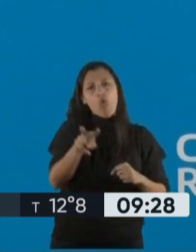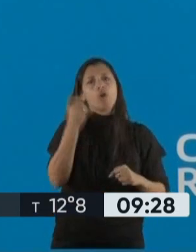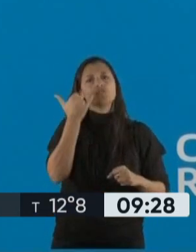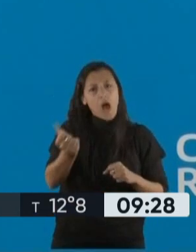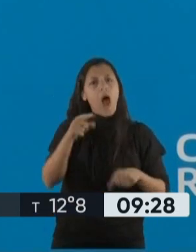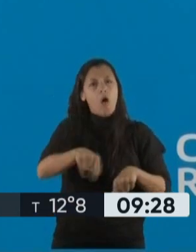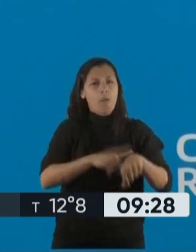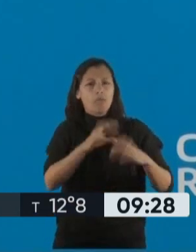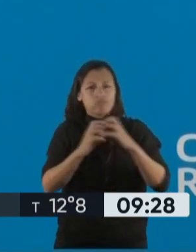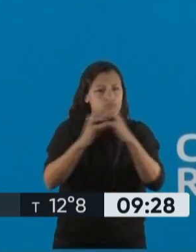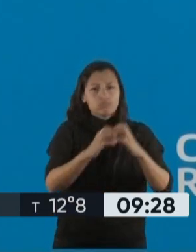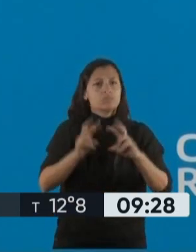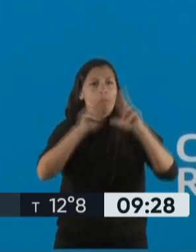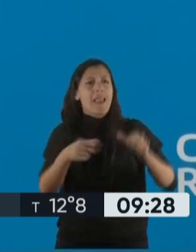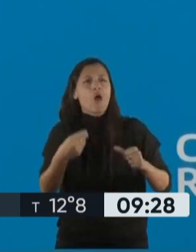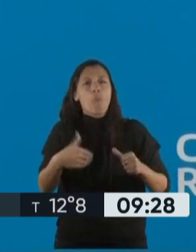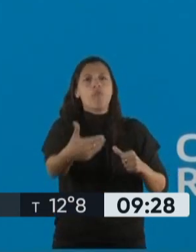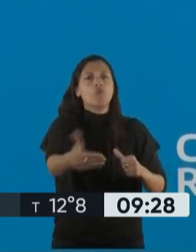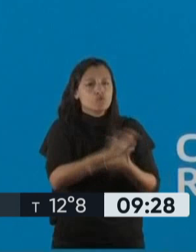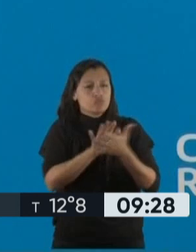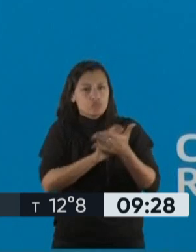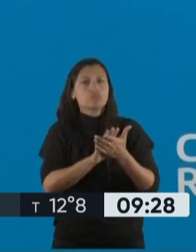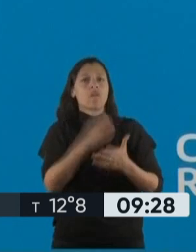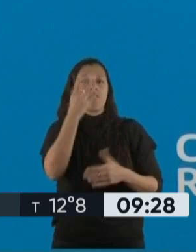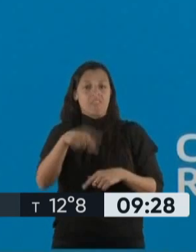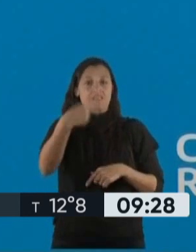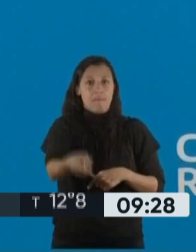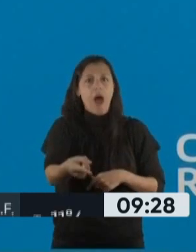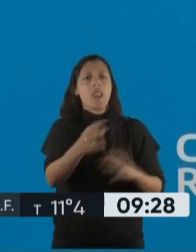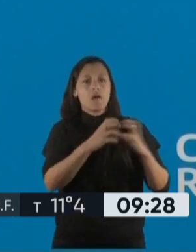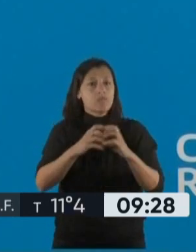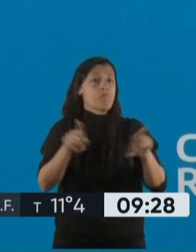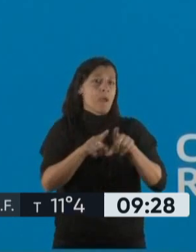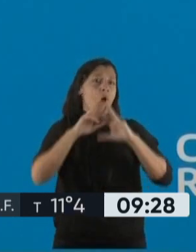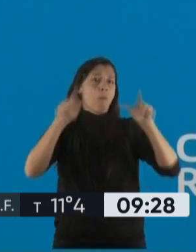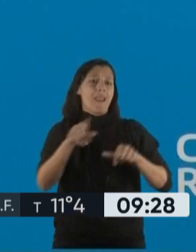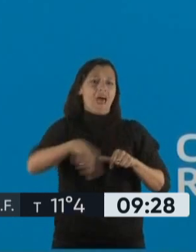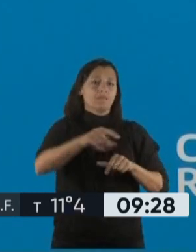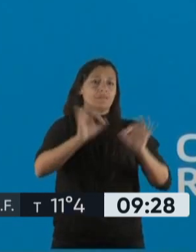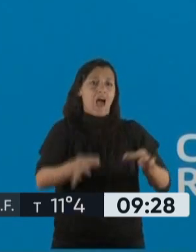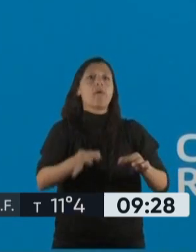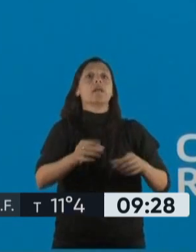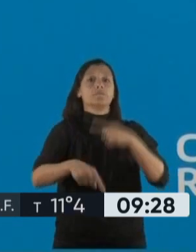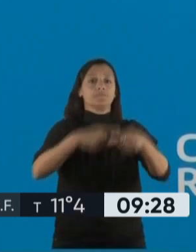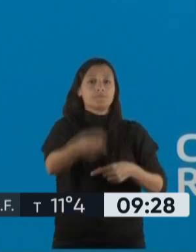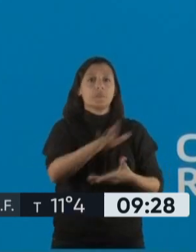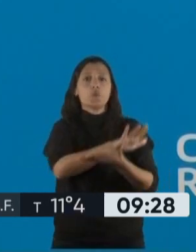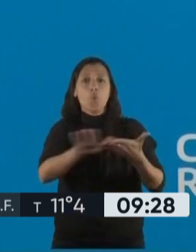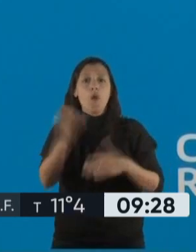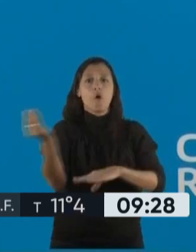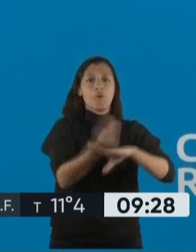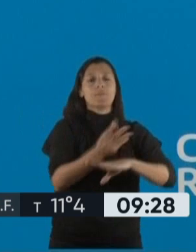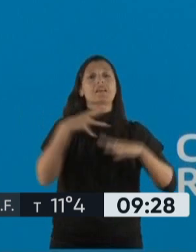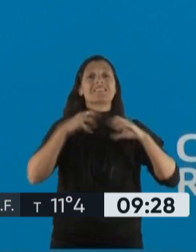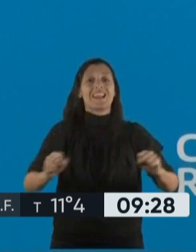conversar sobre el plan que se iba a llevar adelante durante el fin de semana previo. Es el mismo plan que se va a llevar adelante con el nuevo